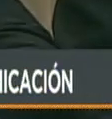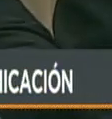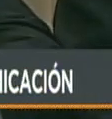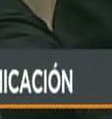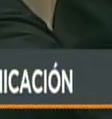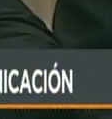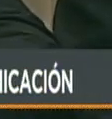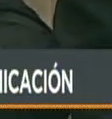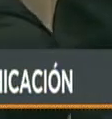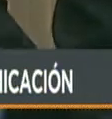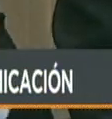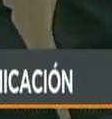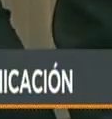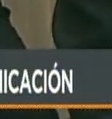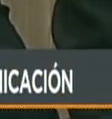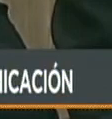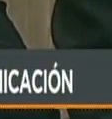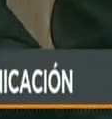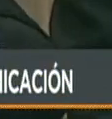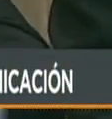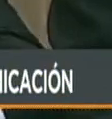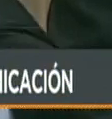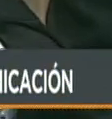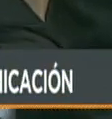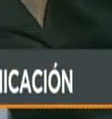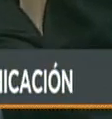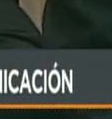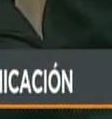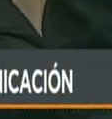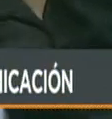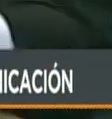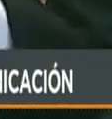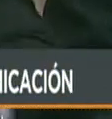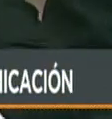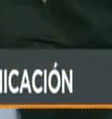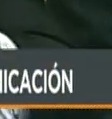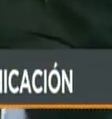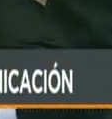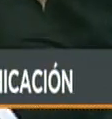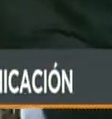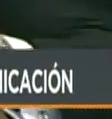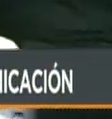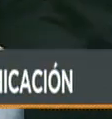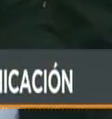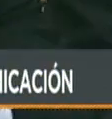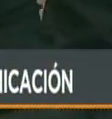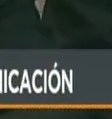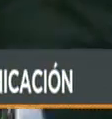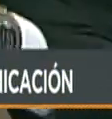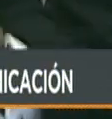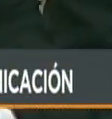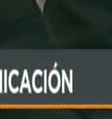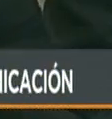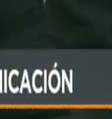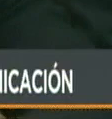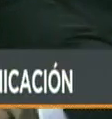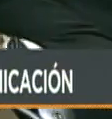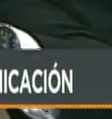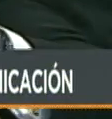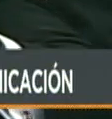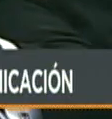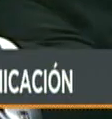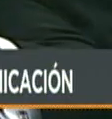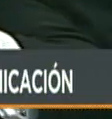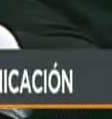entendemos que todos somos necesarios para que las cosas mejoren y todos tenemos que poner nuestro trabajo nuestro